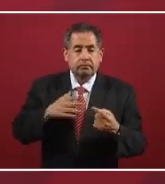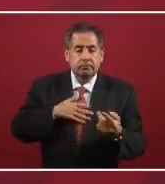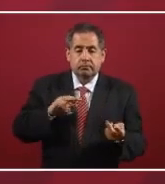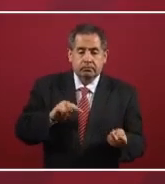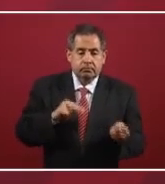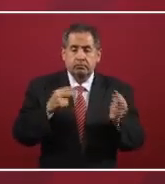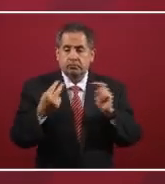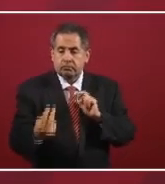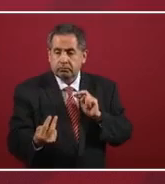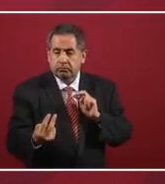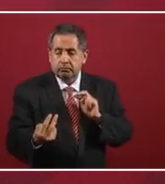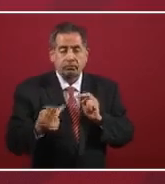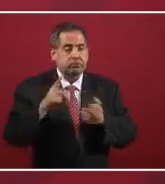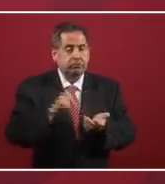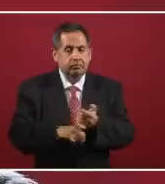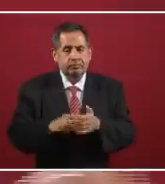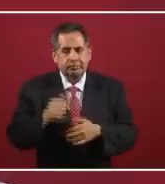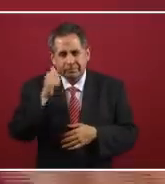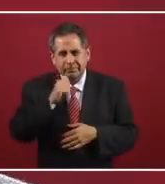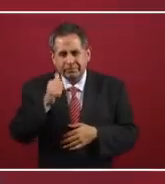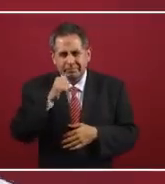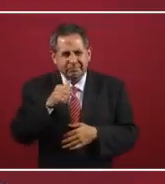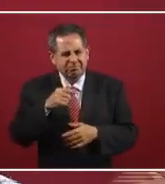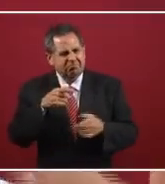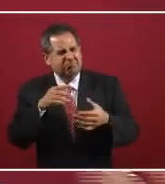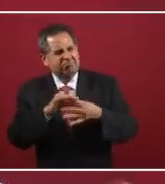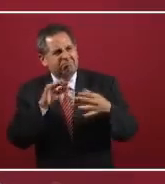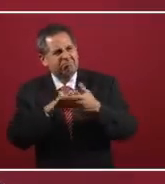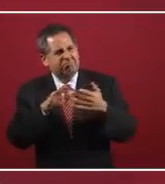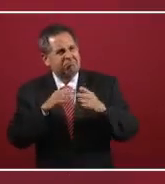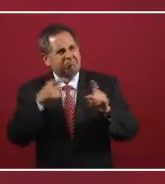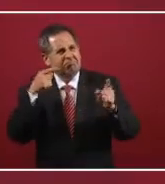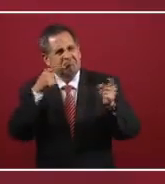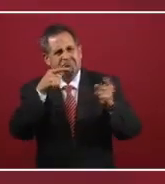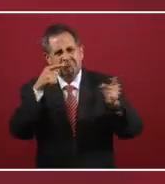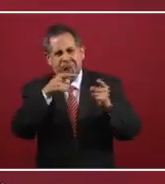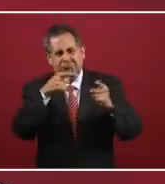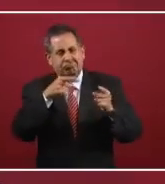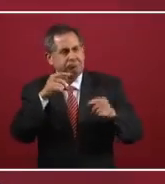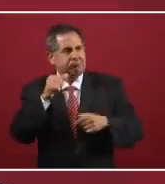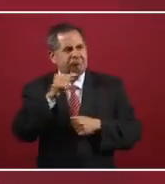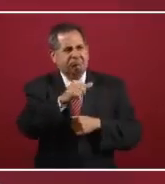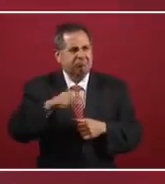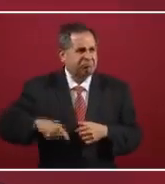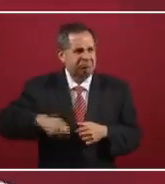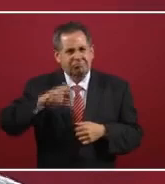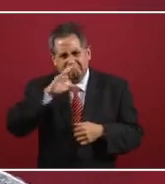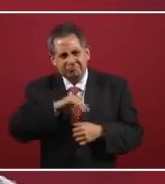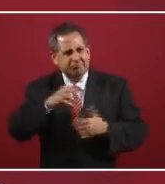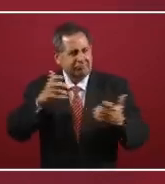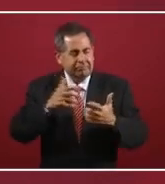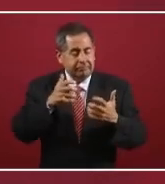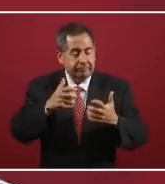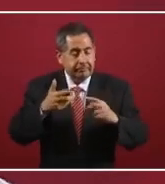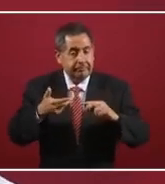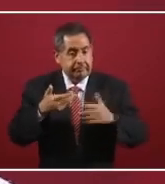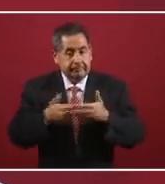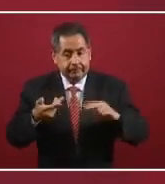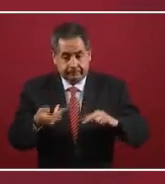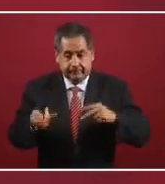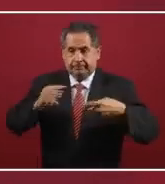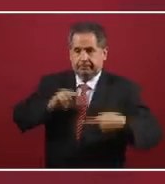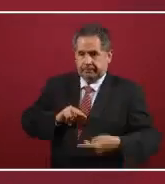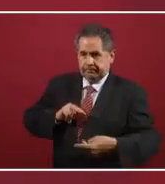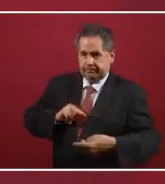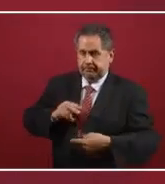mesa. Usualmente a mí me tocaba pues criticar o tratar de hacer señalamientos de cómo las instituciones funcionan y el día de hoy me